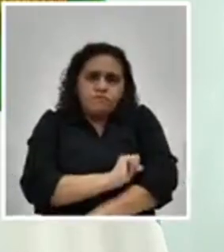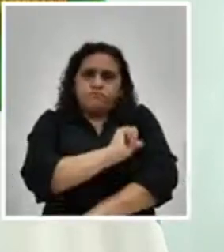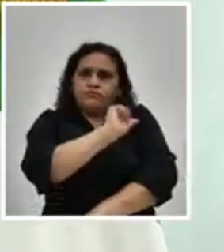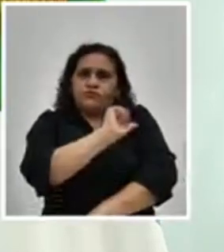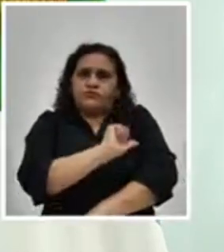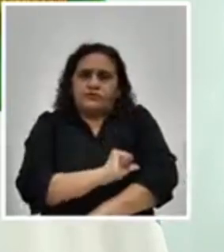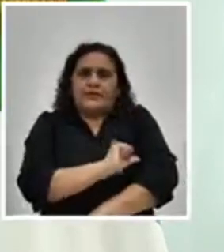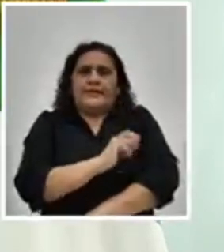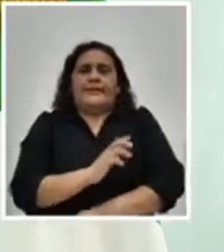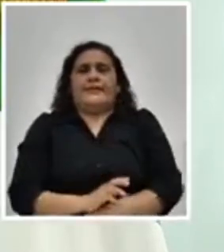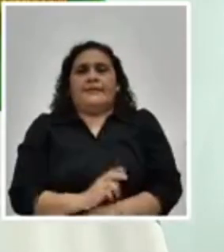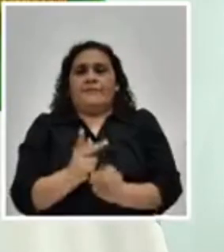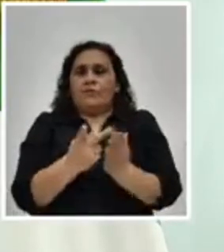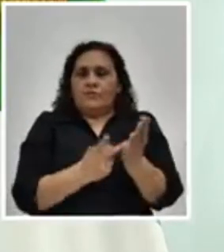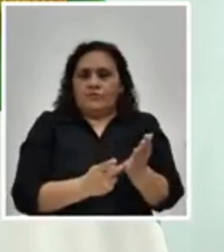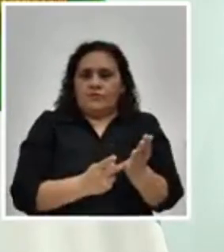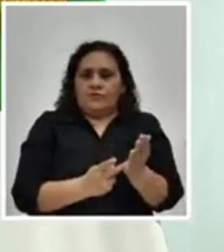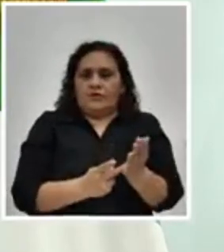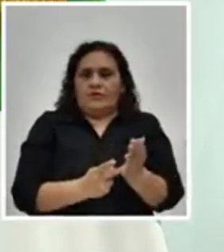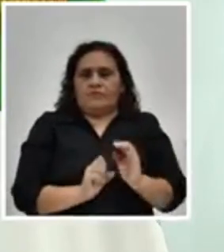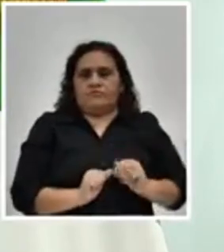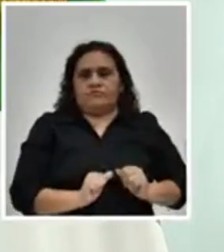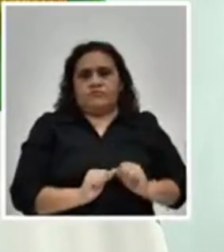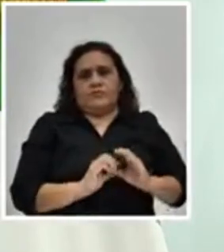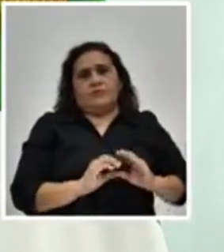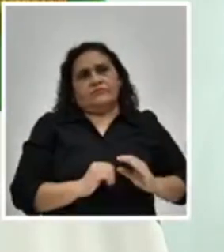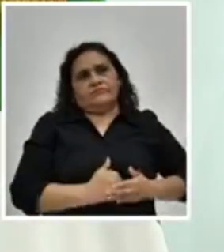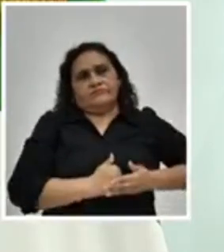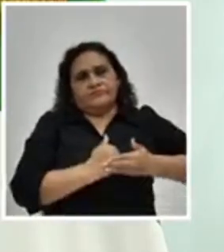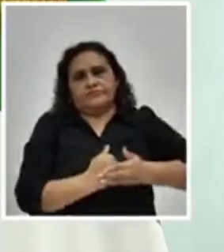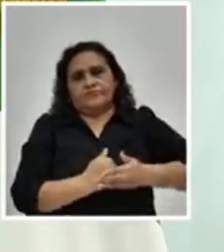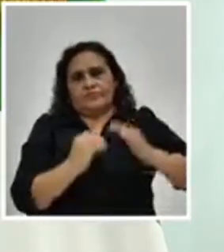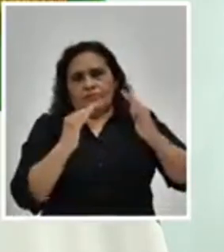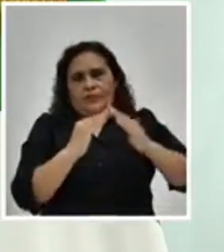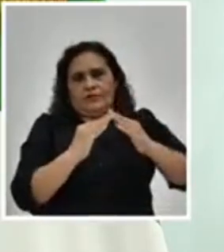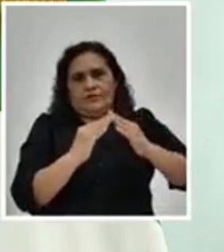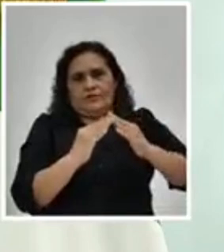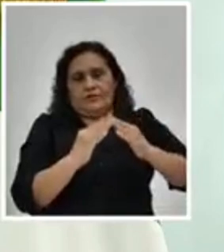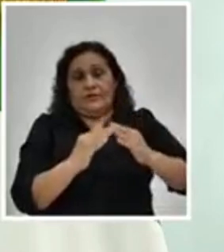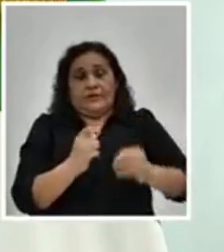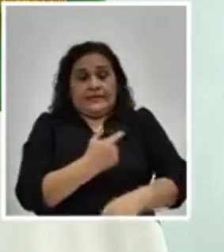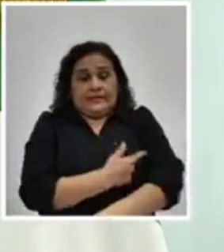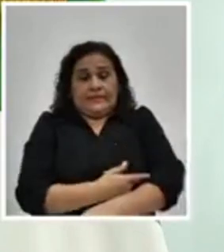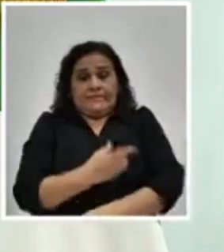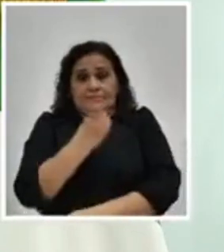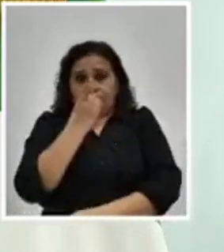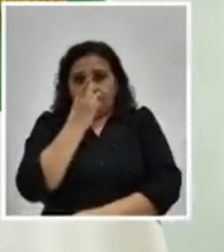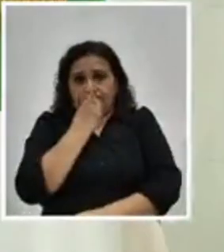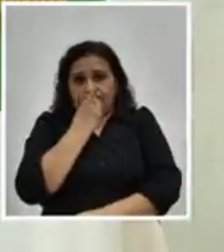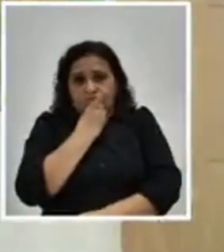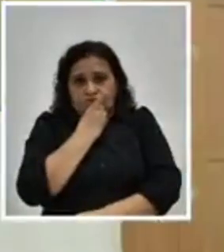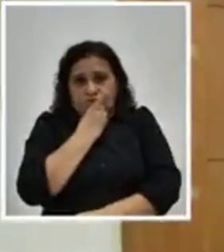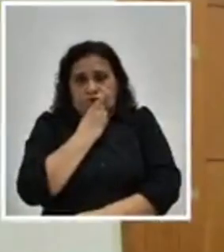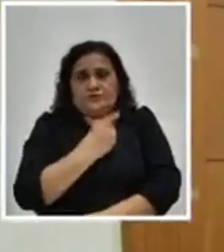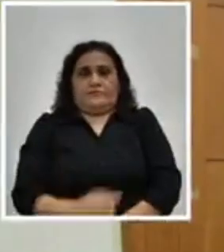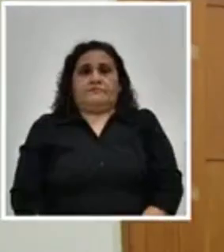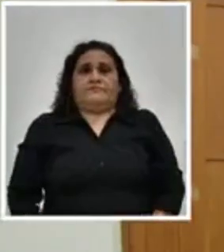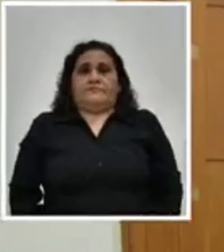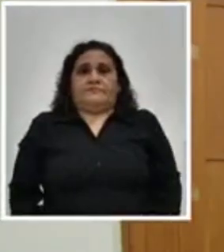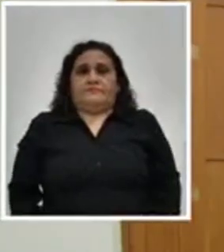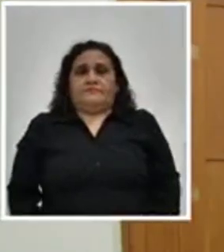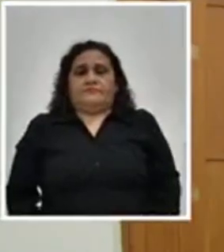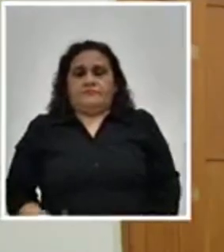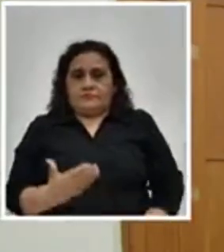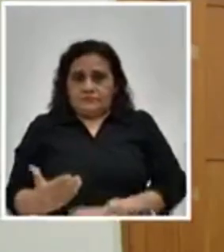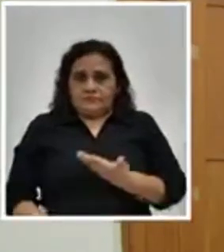como parte del programa de curaciones a domicilio y la toma de muestras de glucosa, entre otros. El servicio